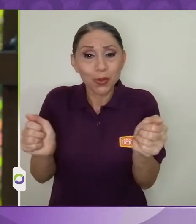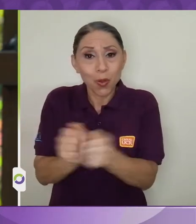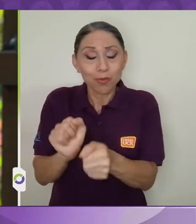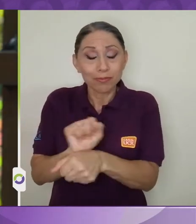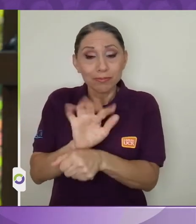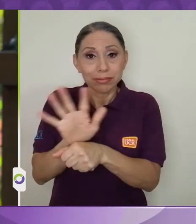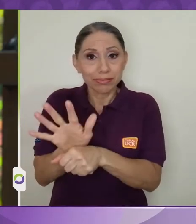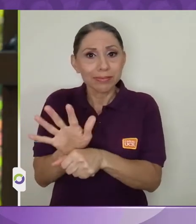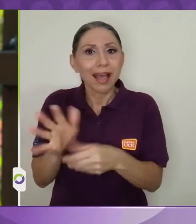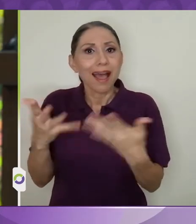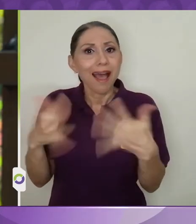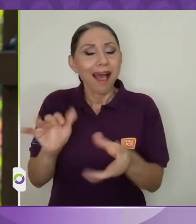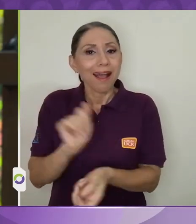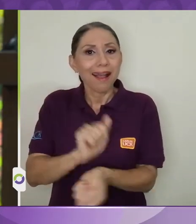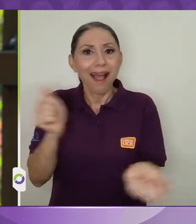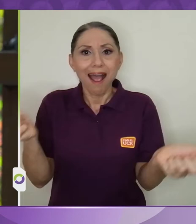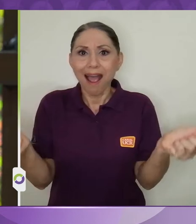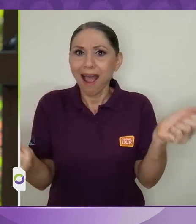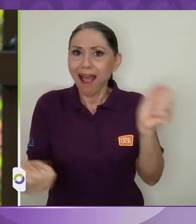con la pandemia, ha cambiado